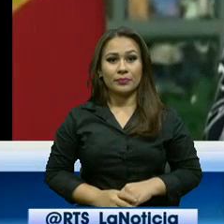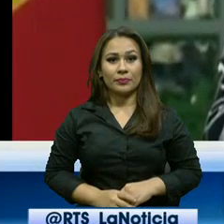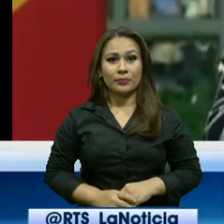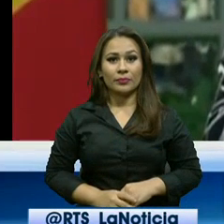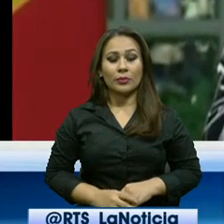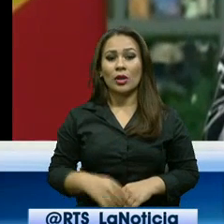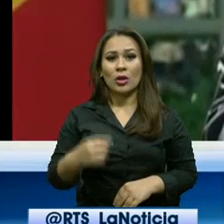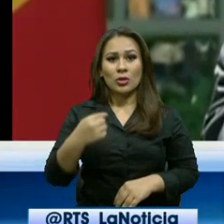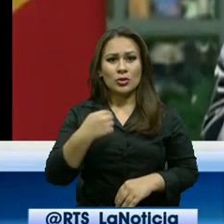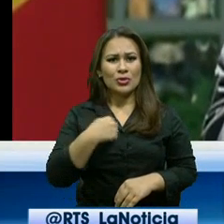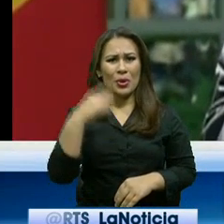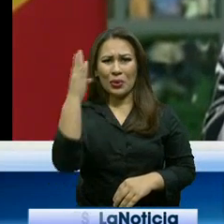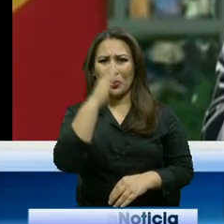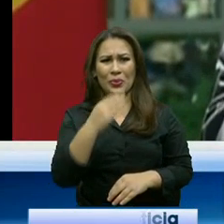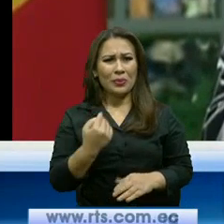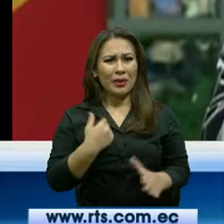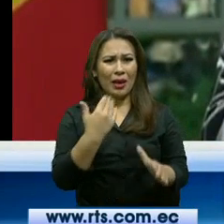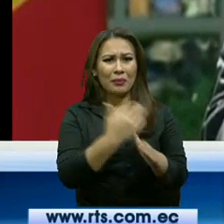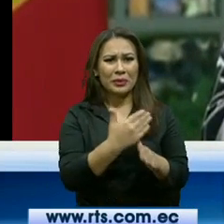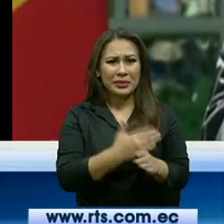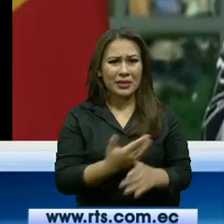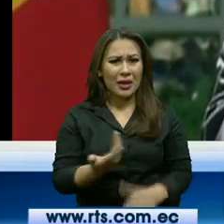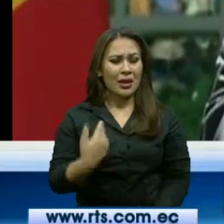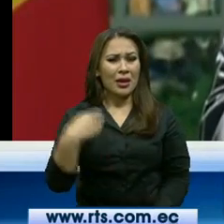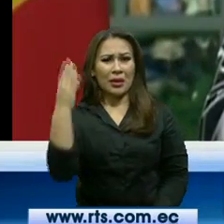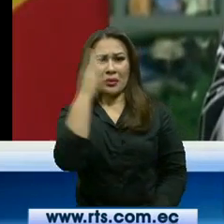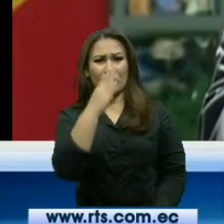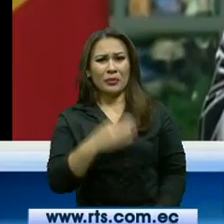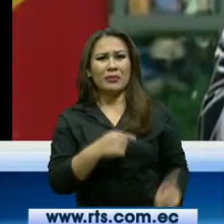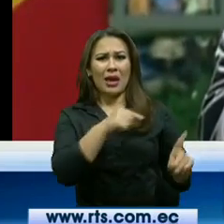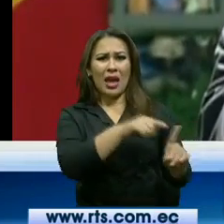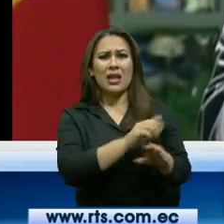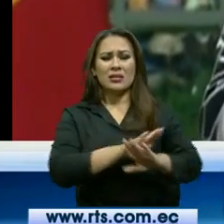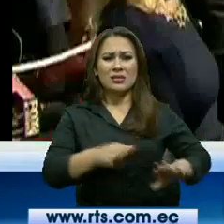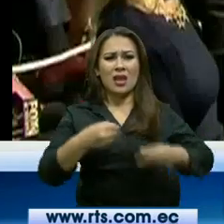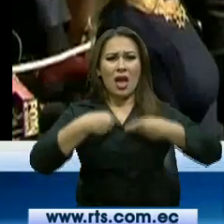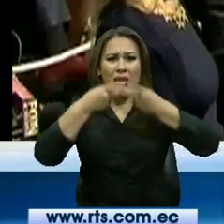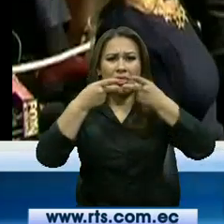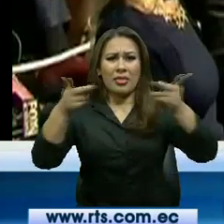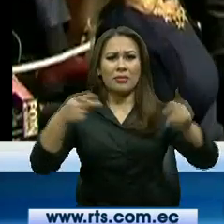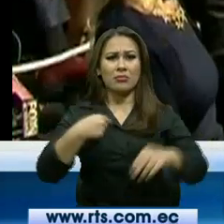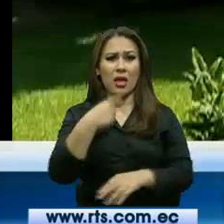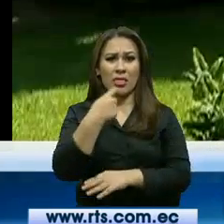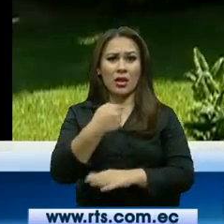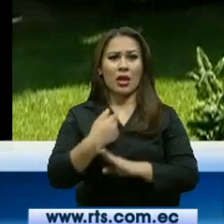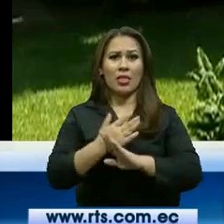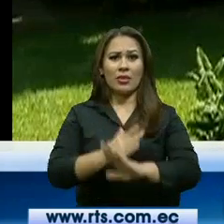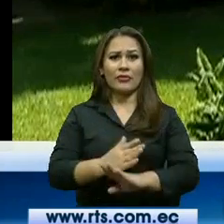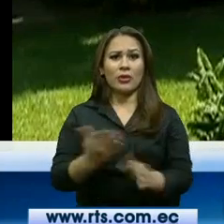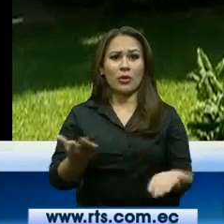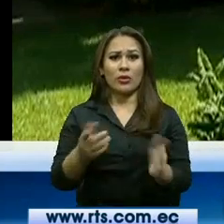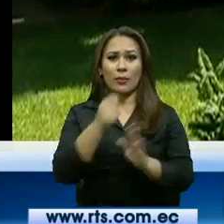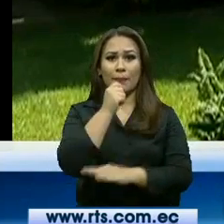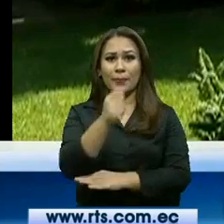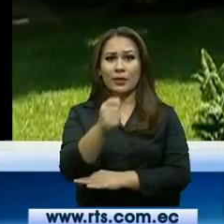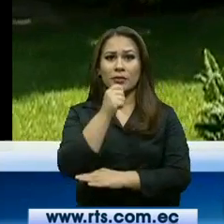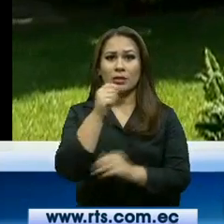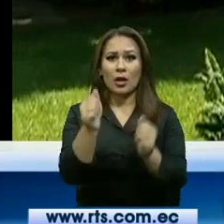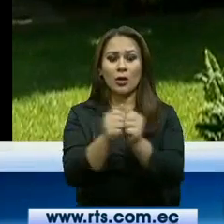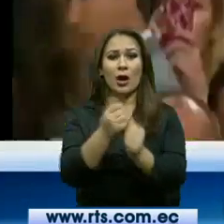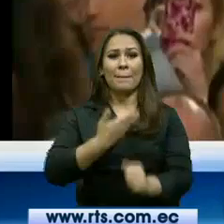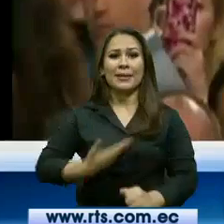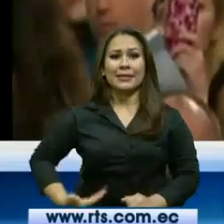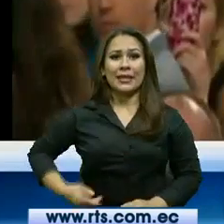No hubo colusión ni obstrucción, y Comey corroboró parte de lo que yo ya había dicho. Se defendió Trump en conferencia de prensa con el presidente de